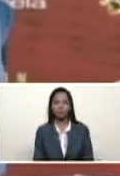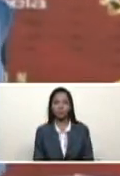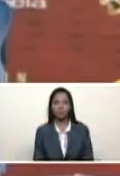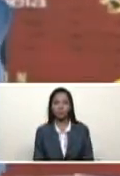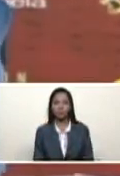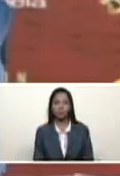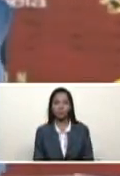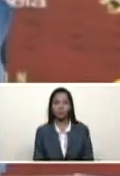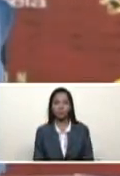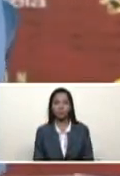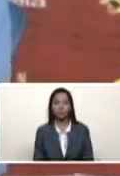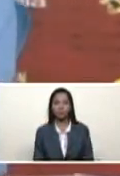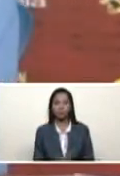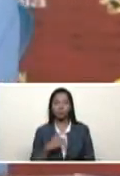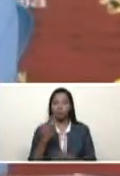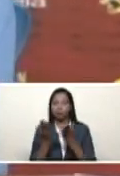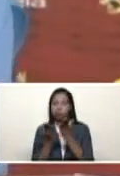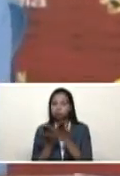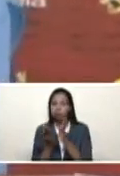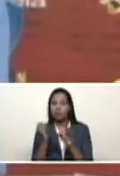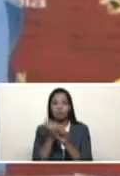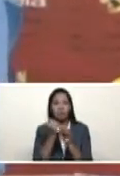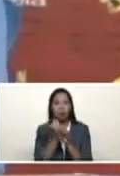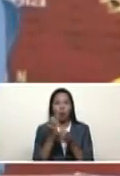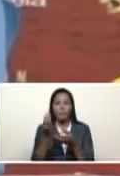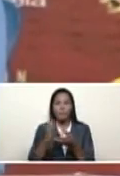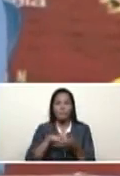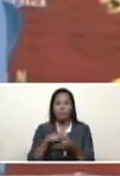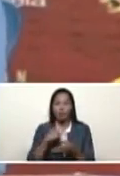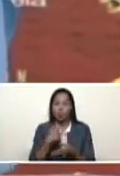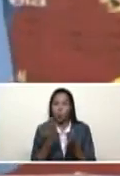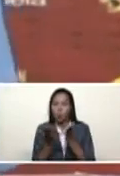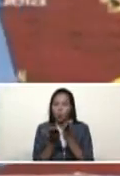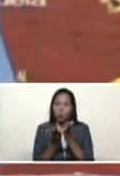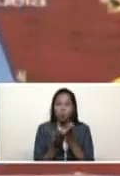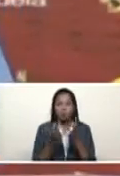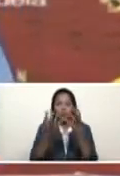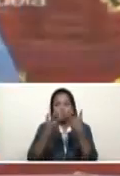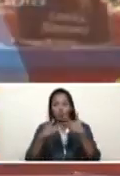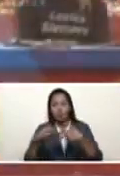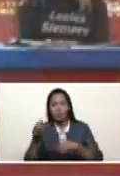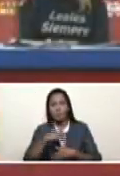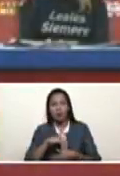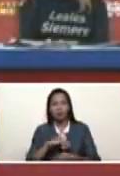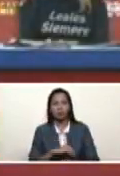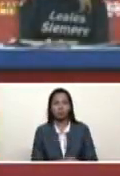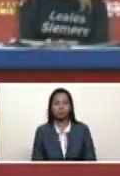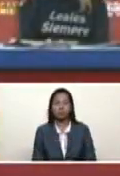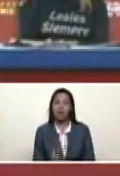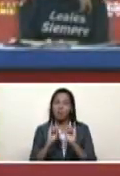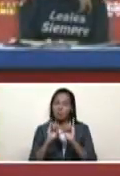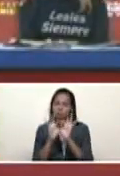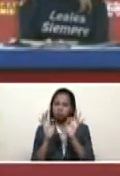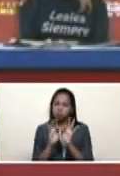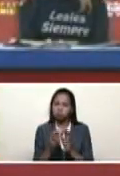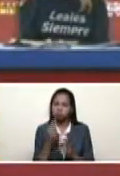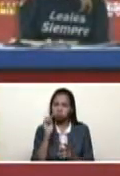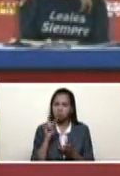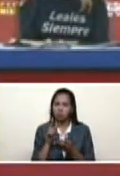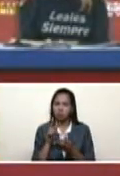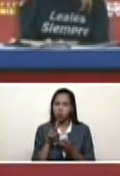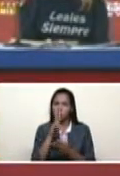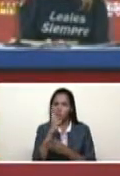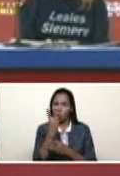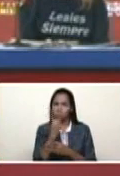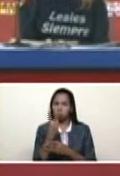Estudio y trabajo, estudio y producción. Bueno, igualmente vamos a hacer dos